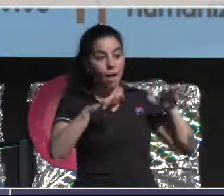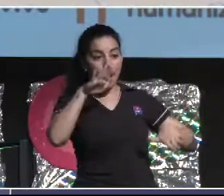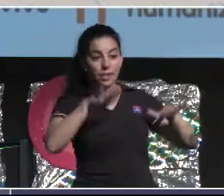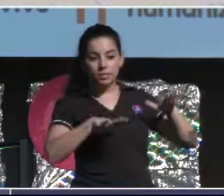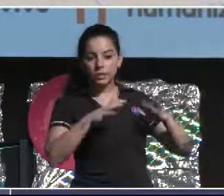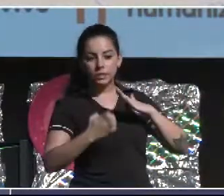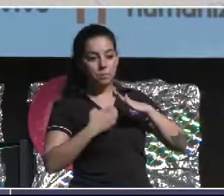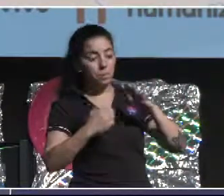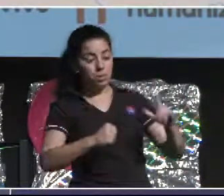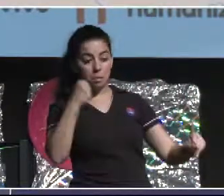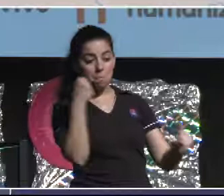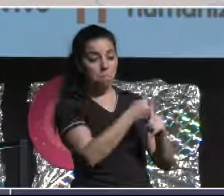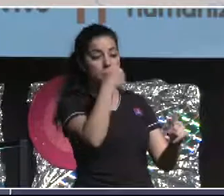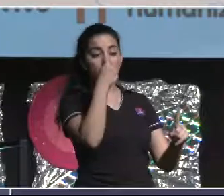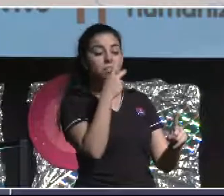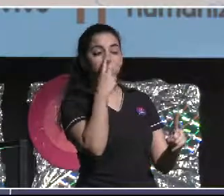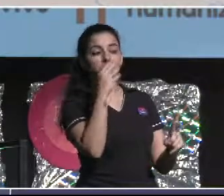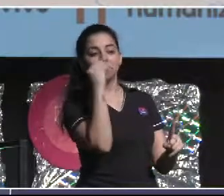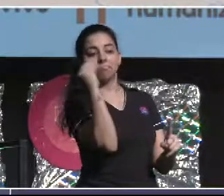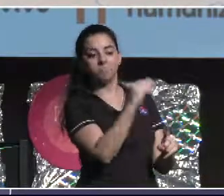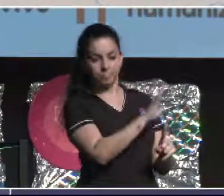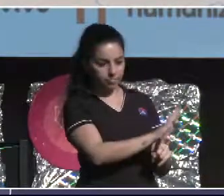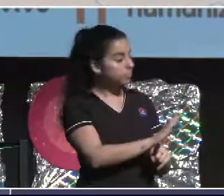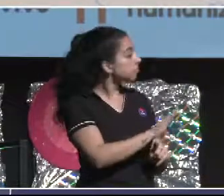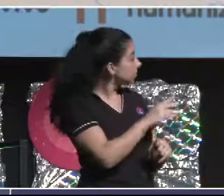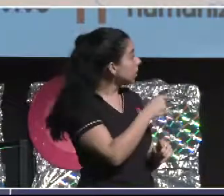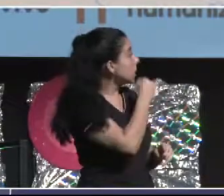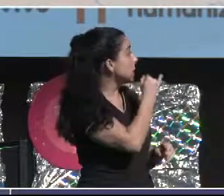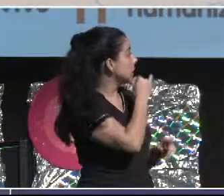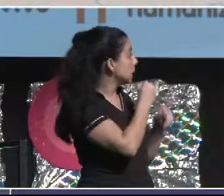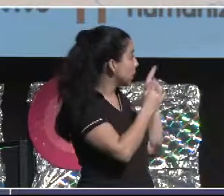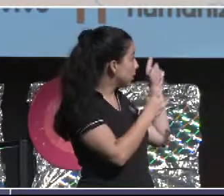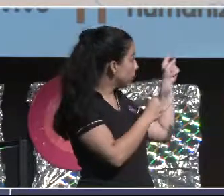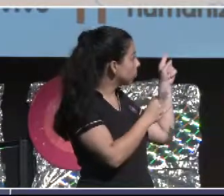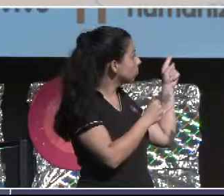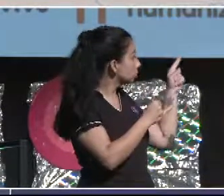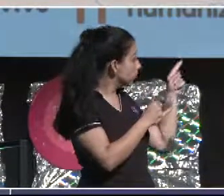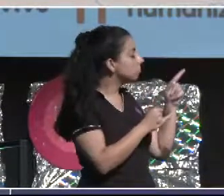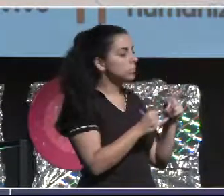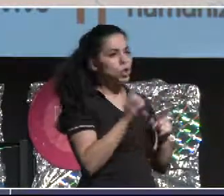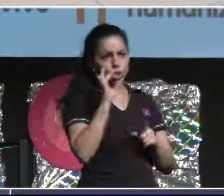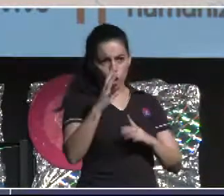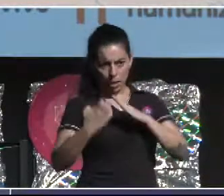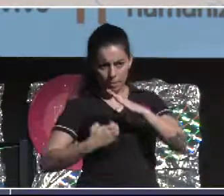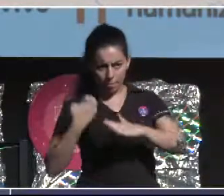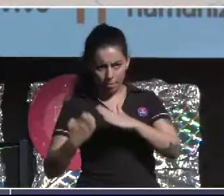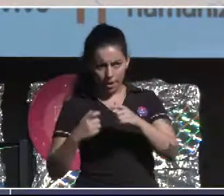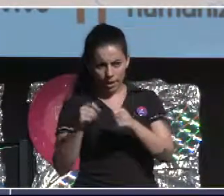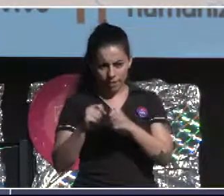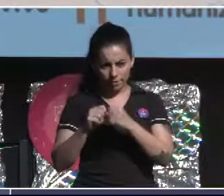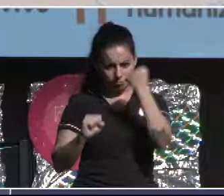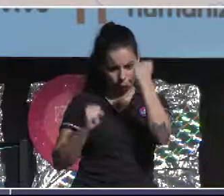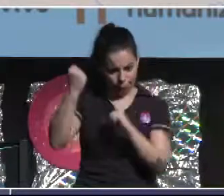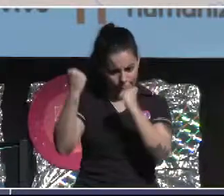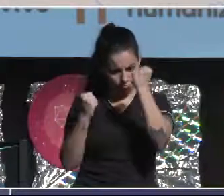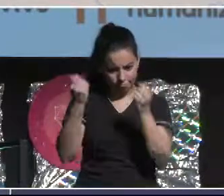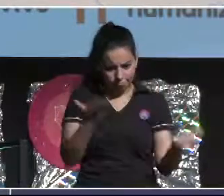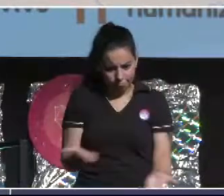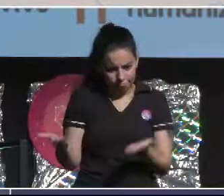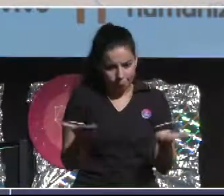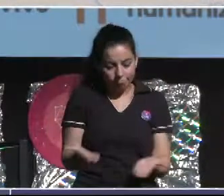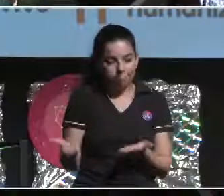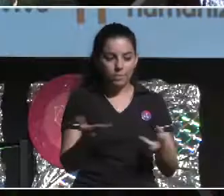reflejado. Un ejemplo que también destaco mucho es no solo las empresas manufactureras, quiere decir las que